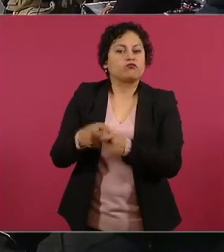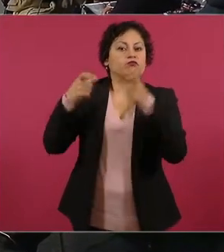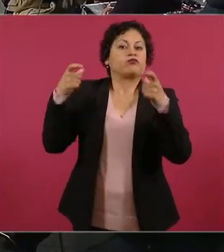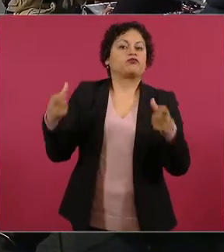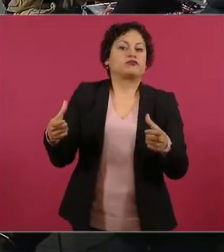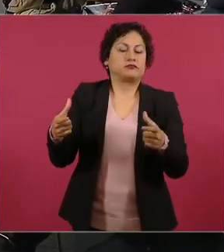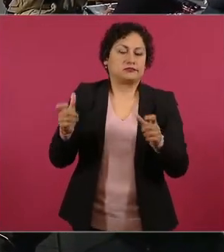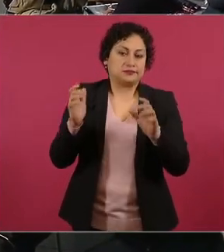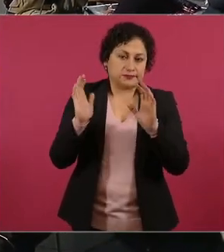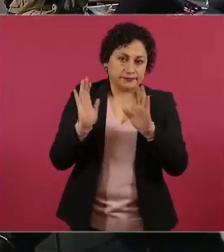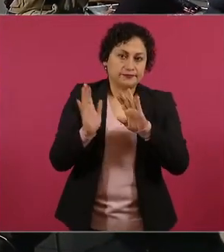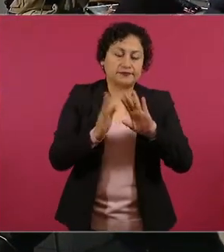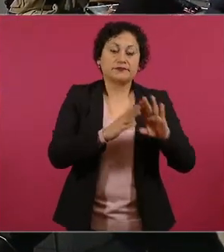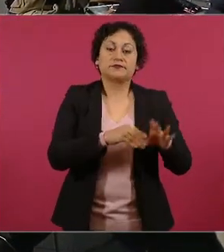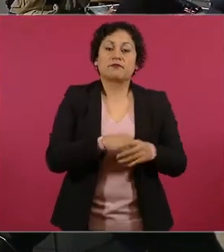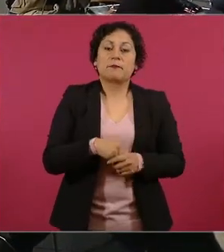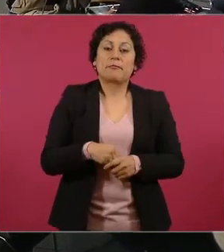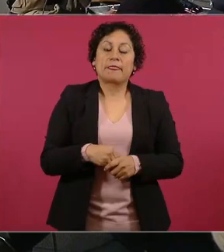En el